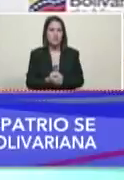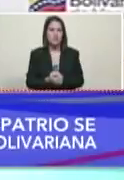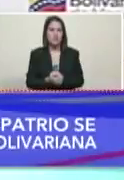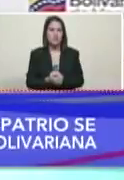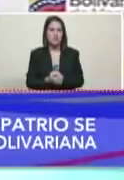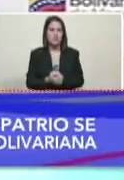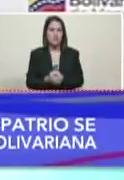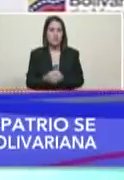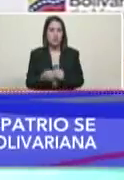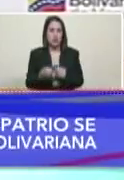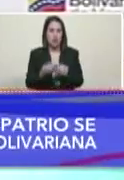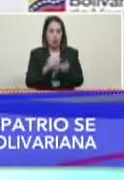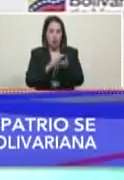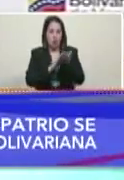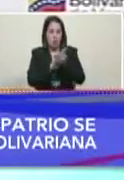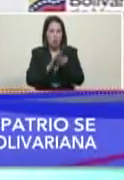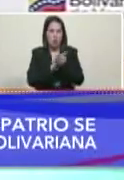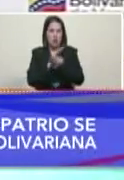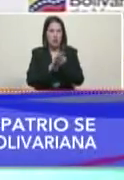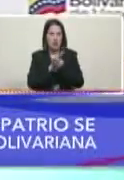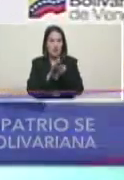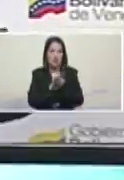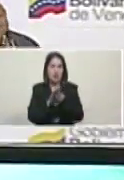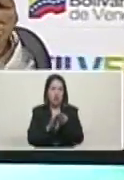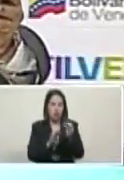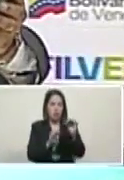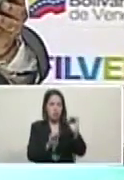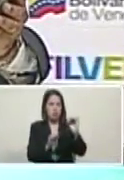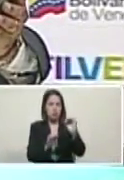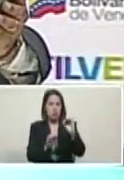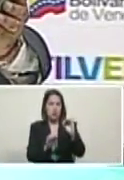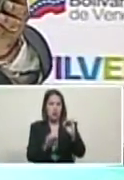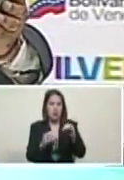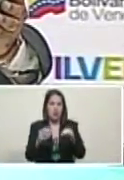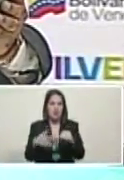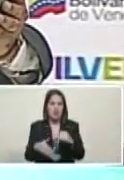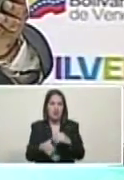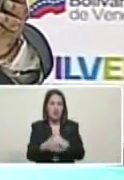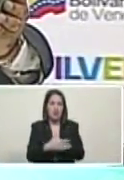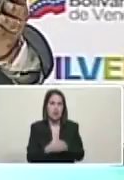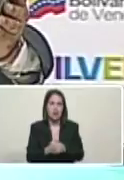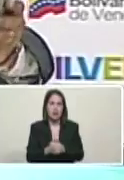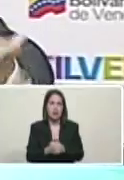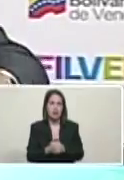Bolas de sardina. Lo recomiendo.